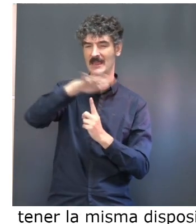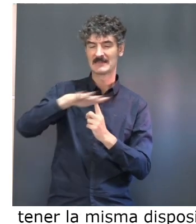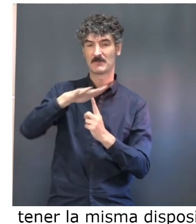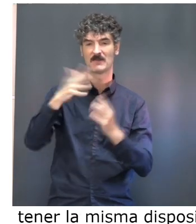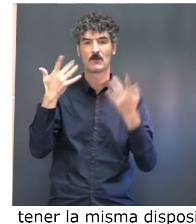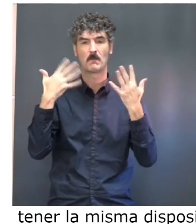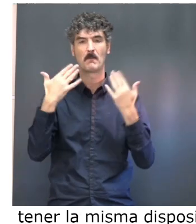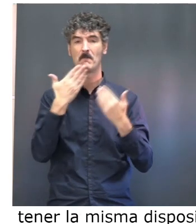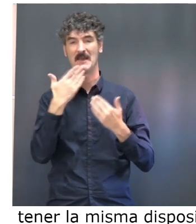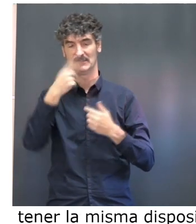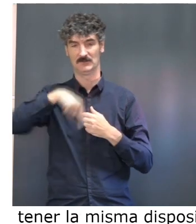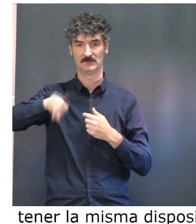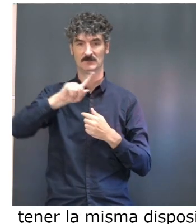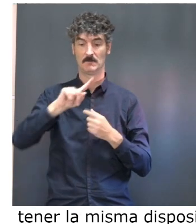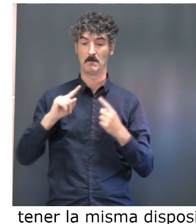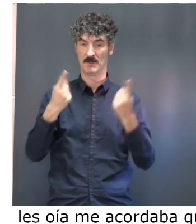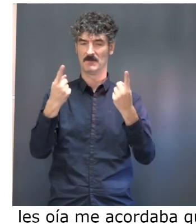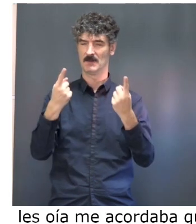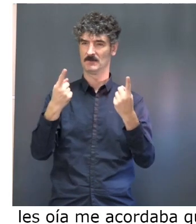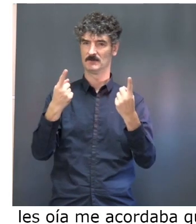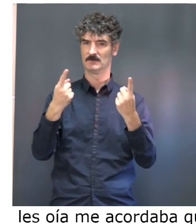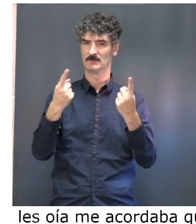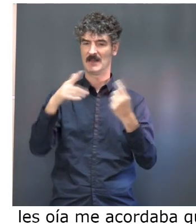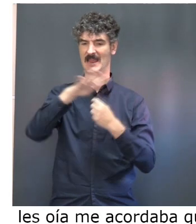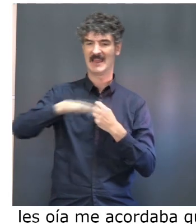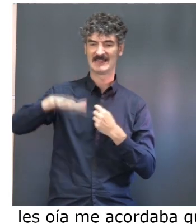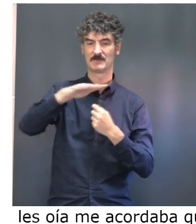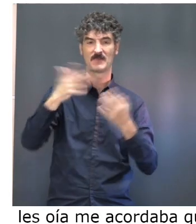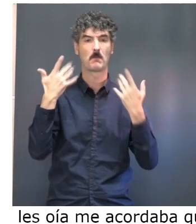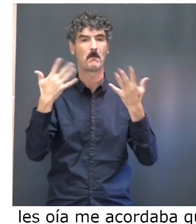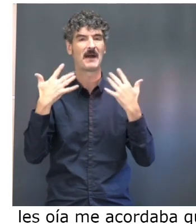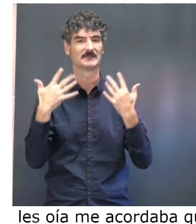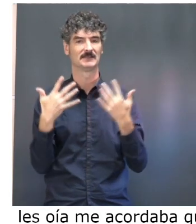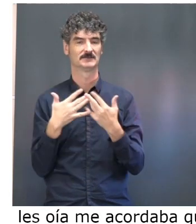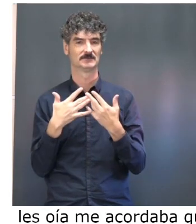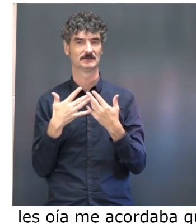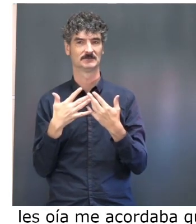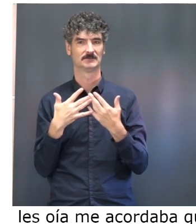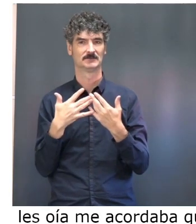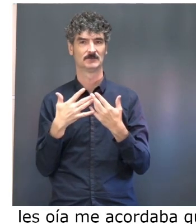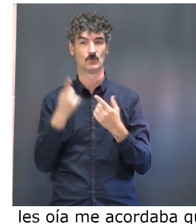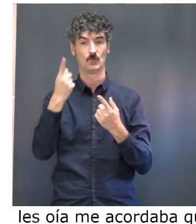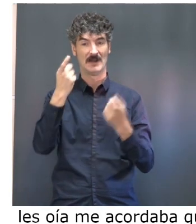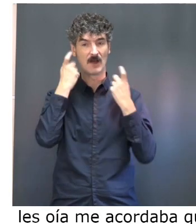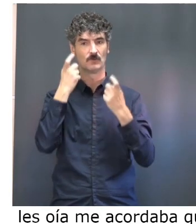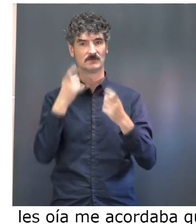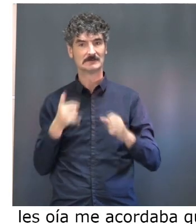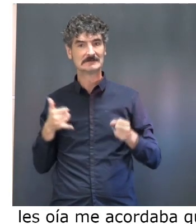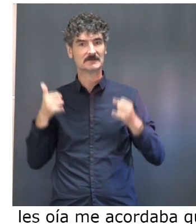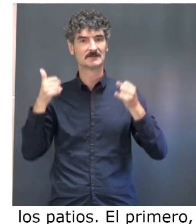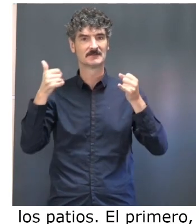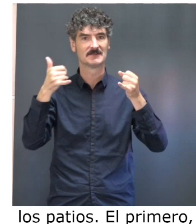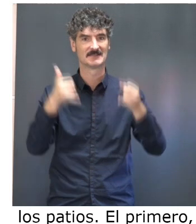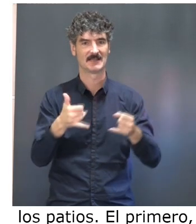patios. El primero, de hecho, transcurre en el espacio de los patios. Un alumno nuevo llega